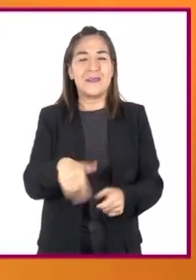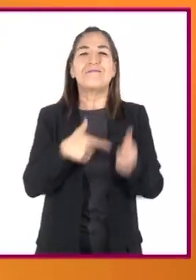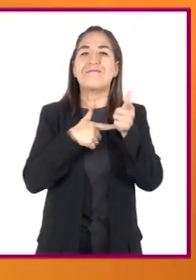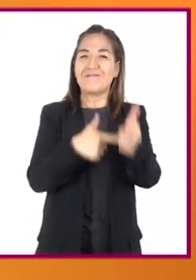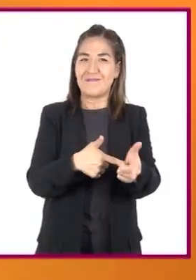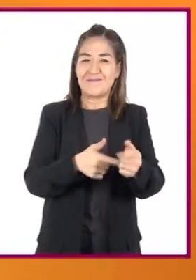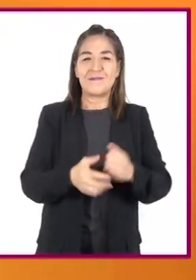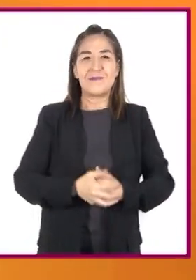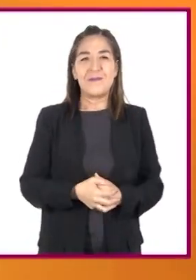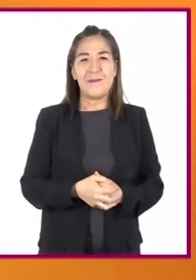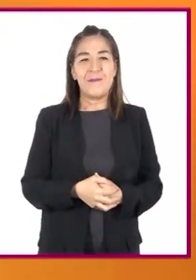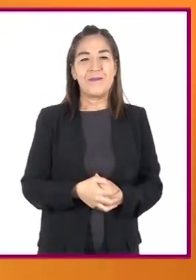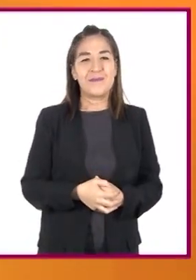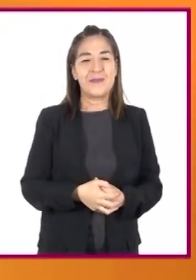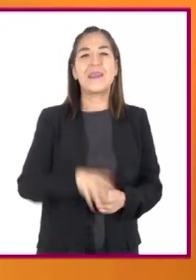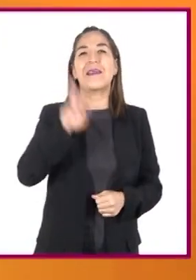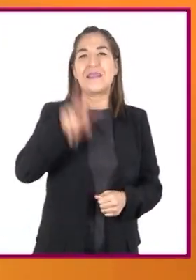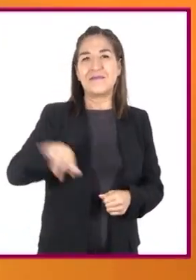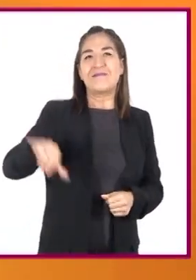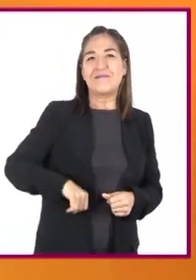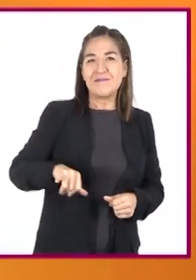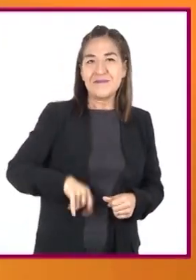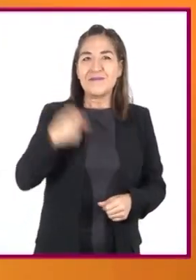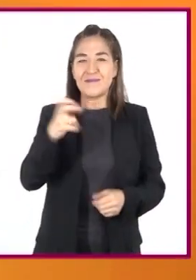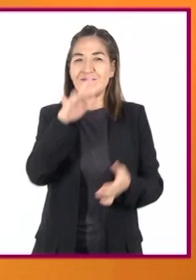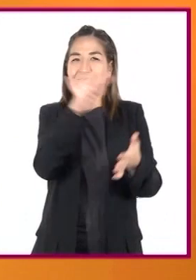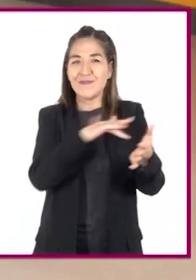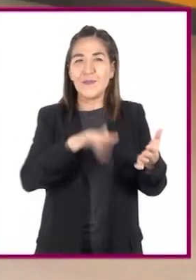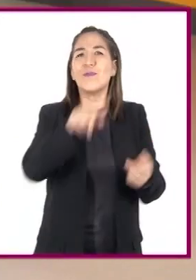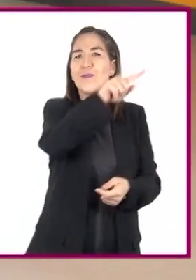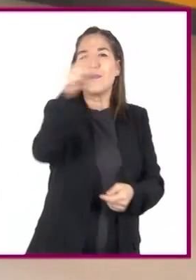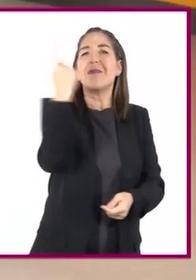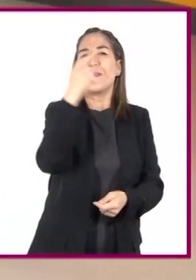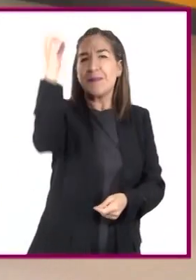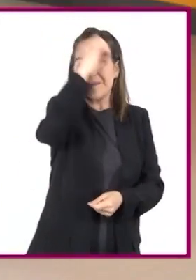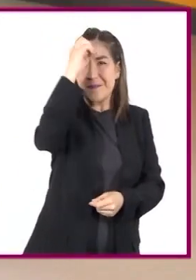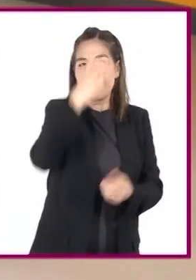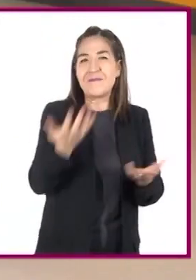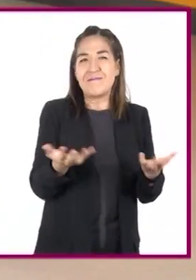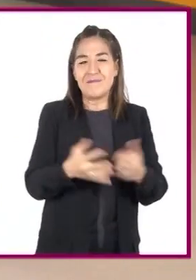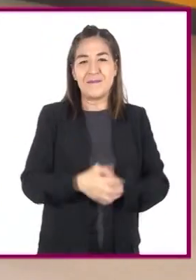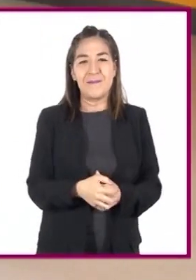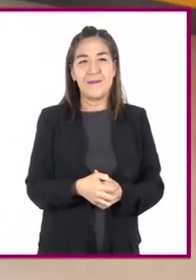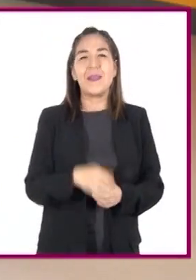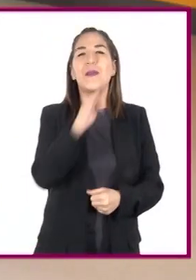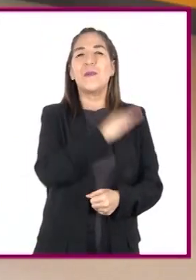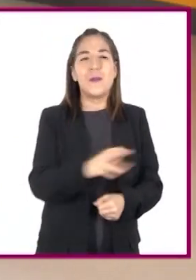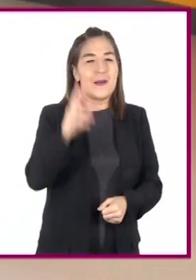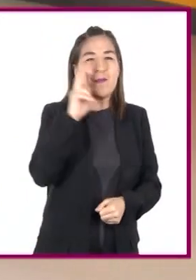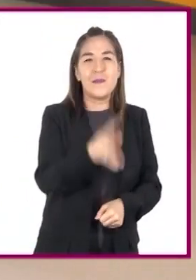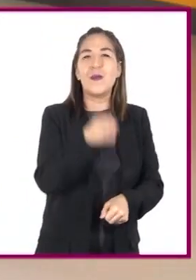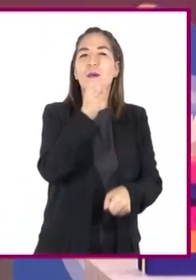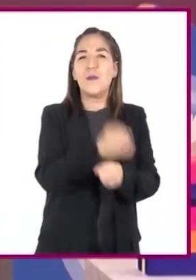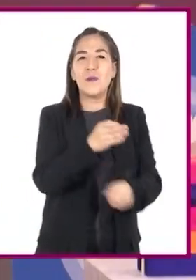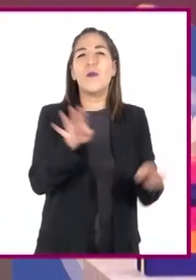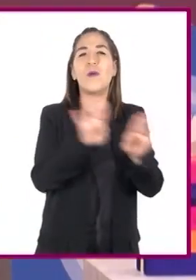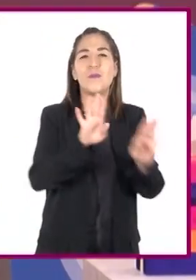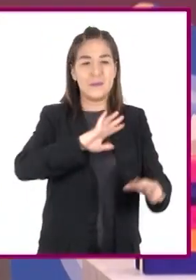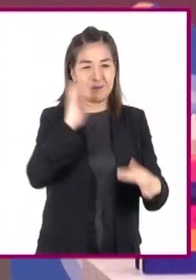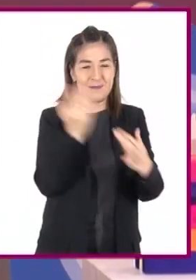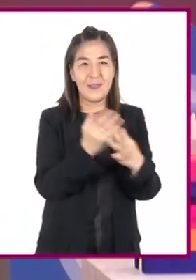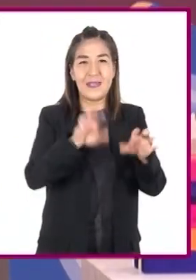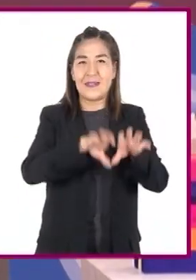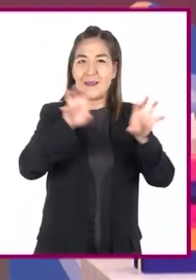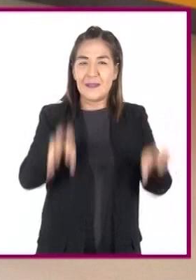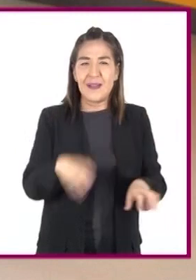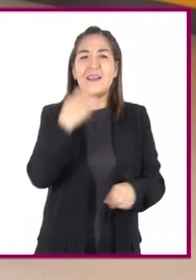Muy interesante la lectura. ¿Qué opinan ustedes en casa? Podemos identificar que la división celular